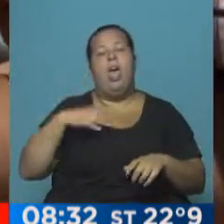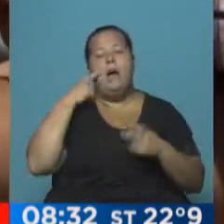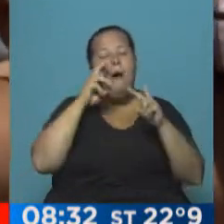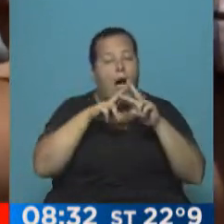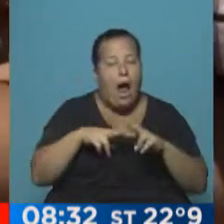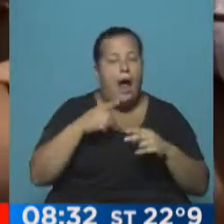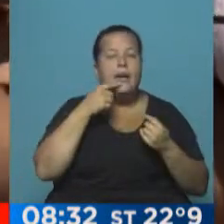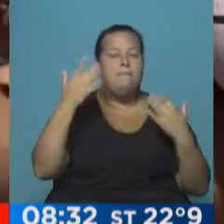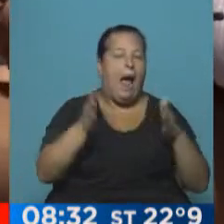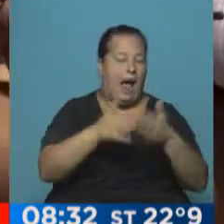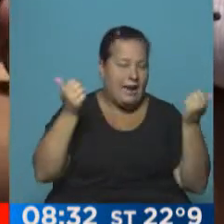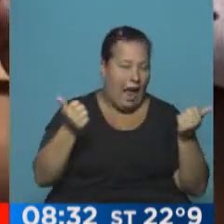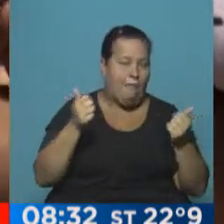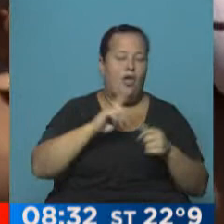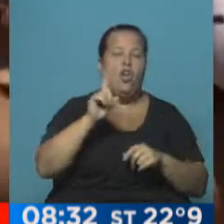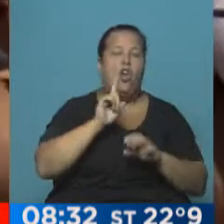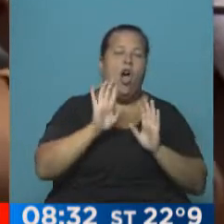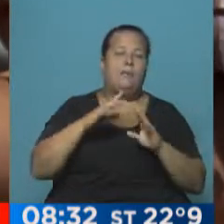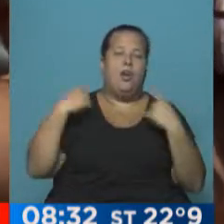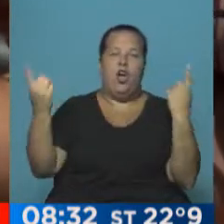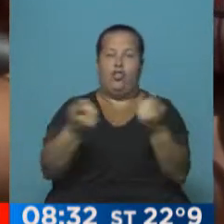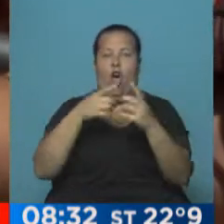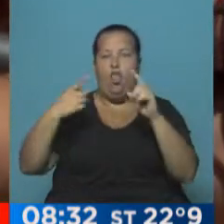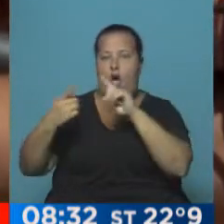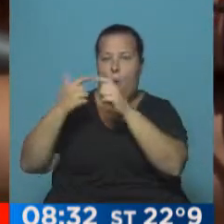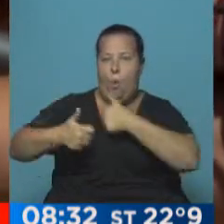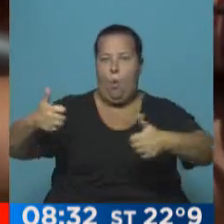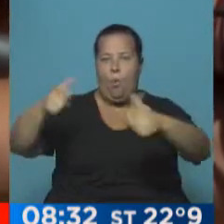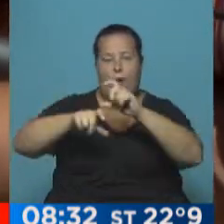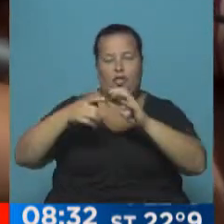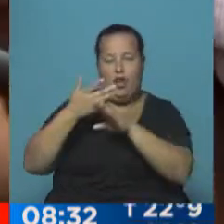ser atendidos más rápido y no estén con toda la población de pacientes que consultan.